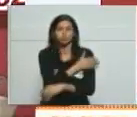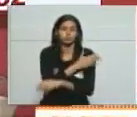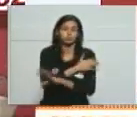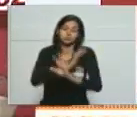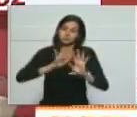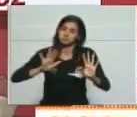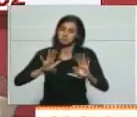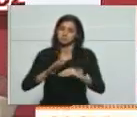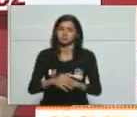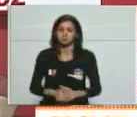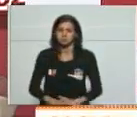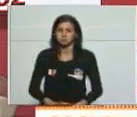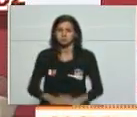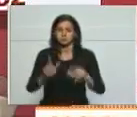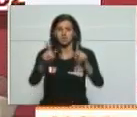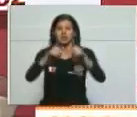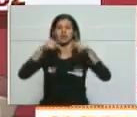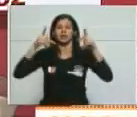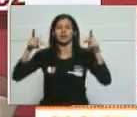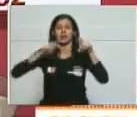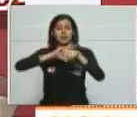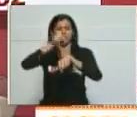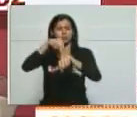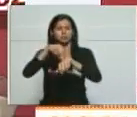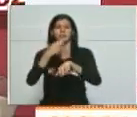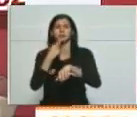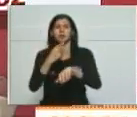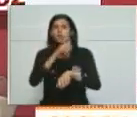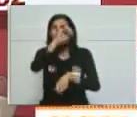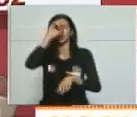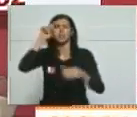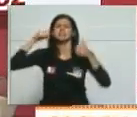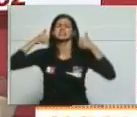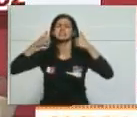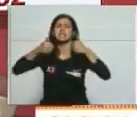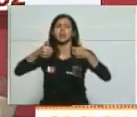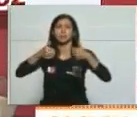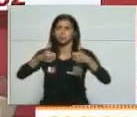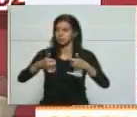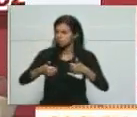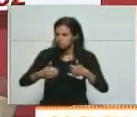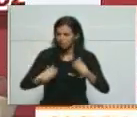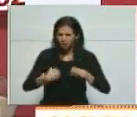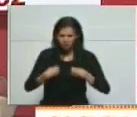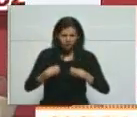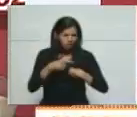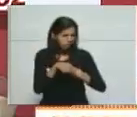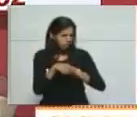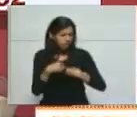El día que el Nacional diga, Diosdado es un tipo chévere, yo les juro que me voy, mañana saque el tipo para que me vaya.